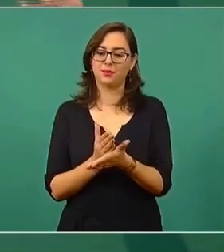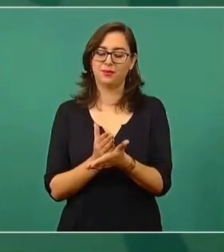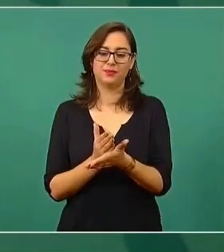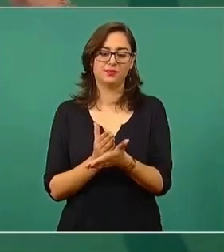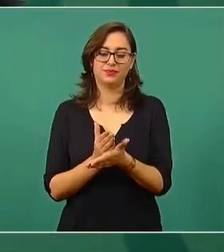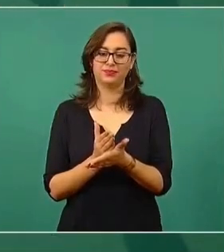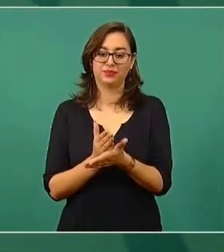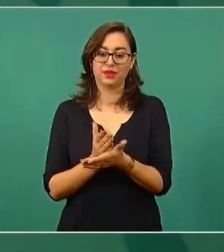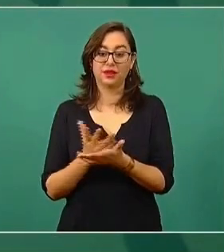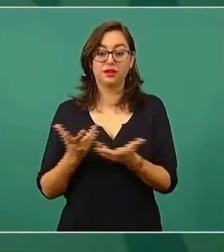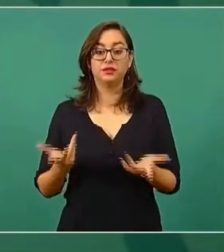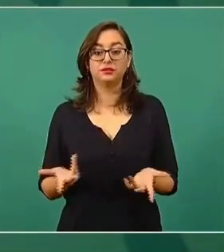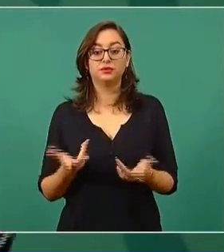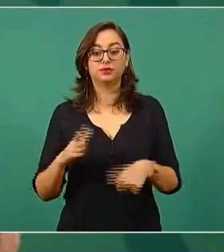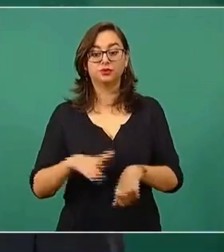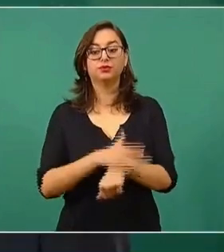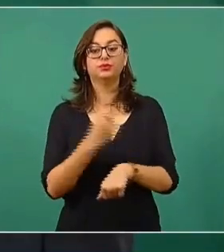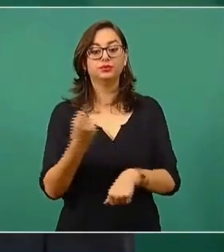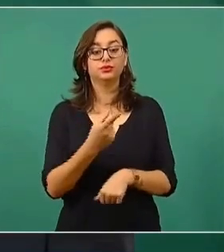para saquear